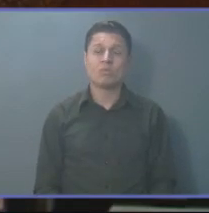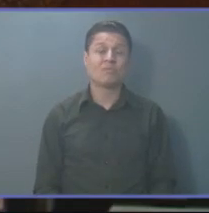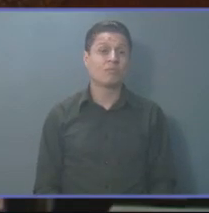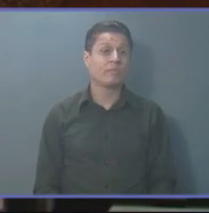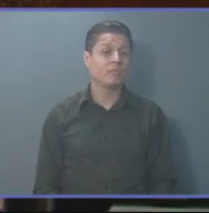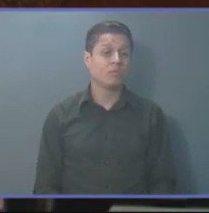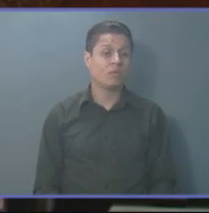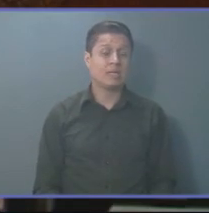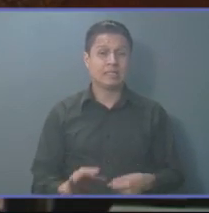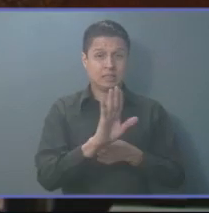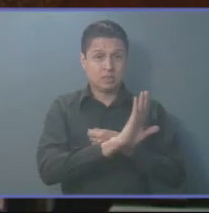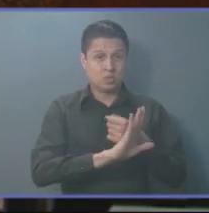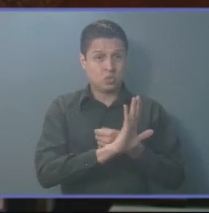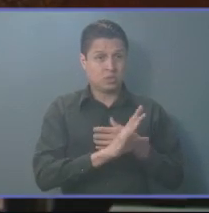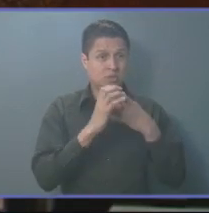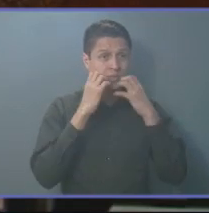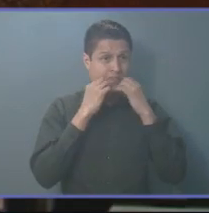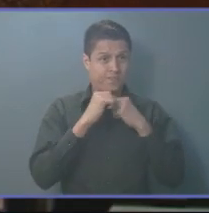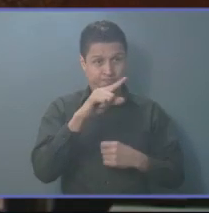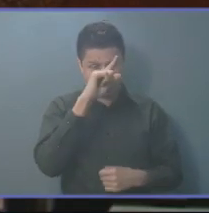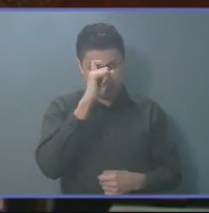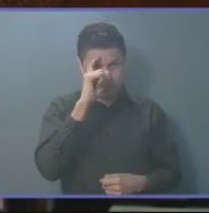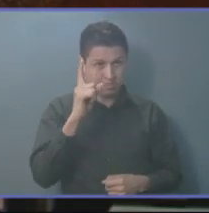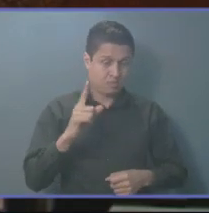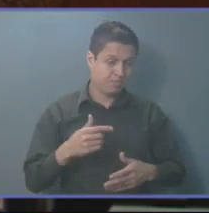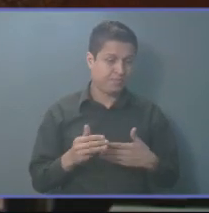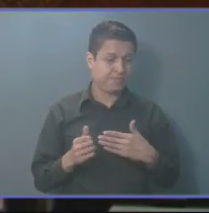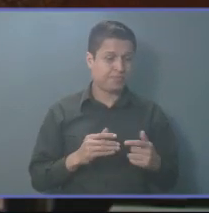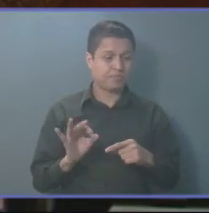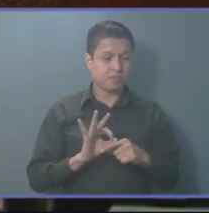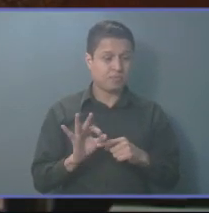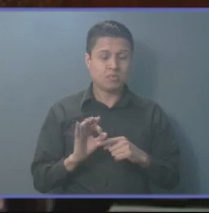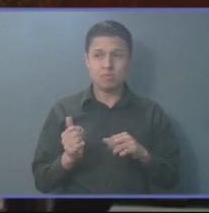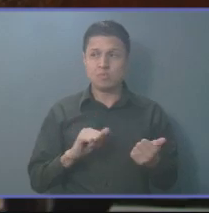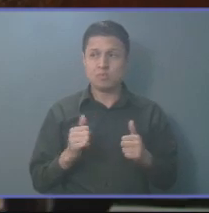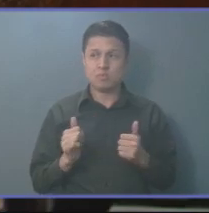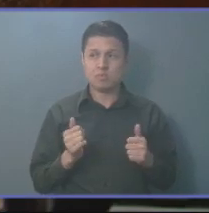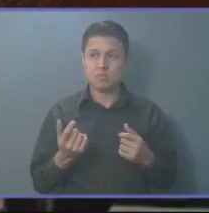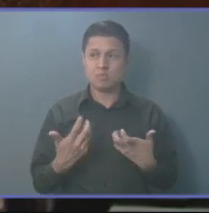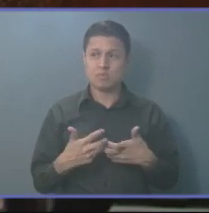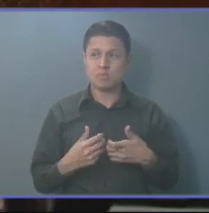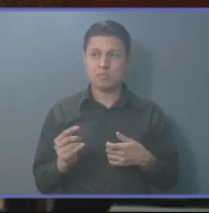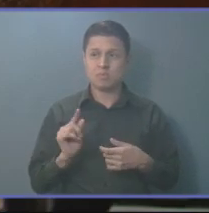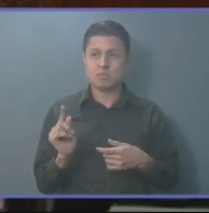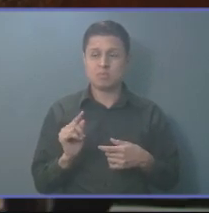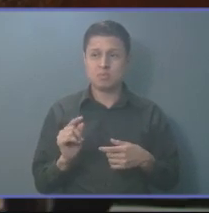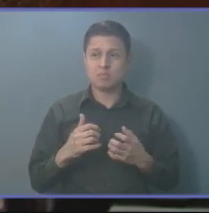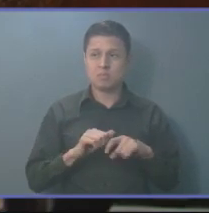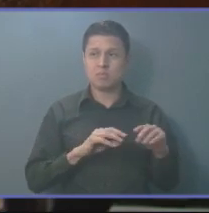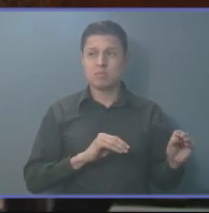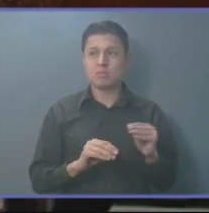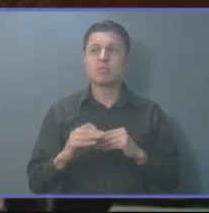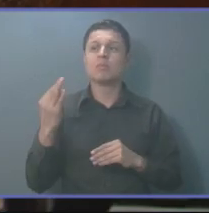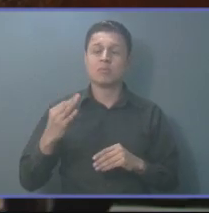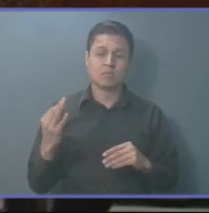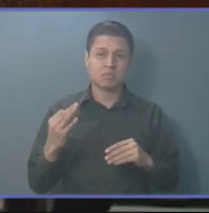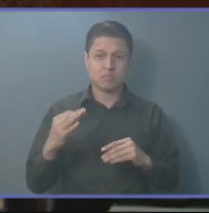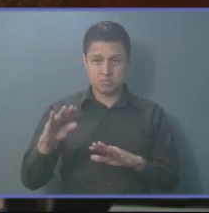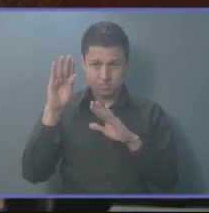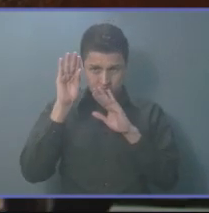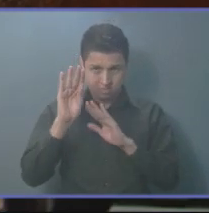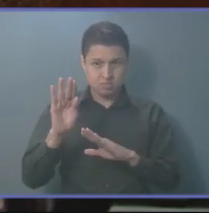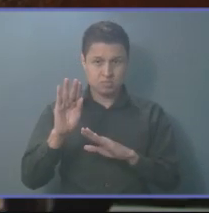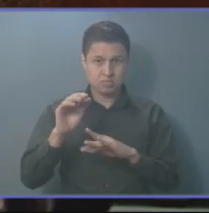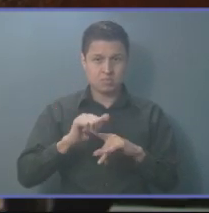de la seguridad laboral y aún en su funcionamiento limitado, las industrias y empresas autorizadas para operar deberán acatar